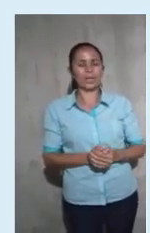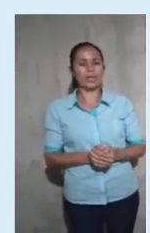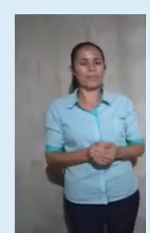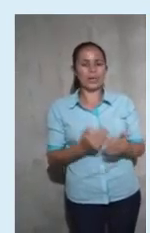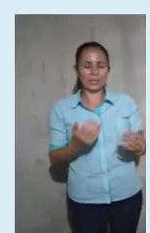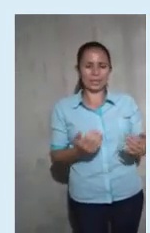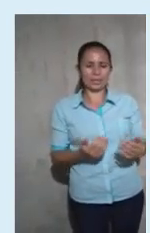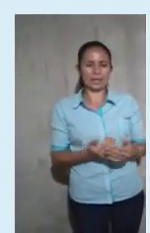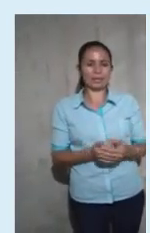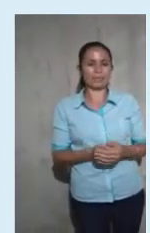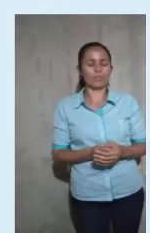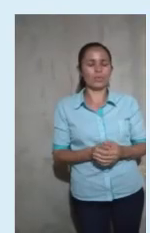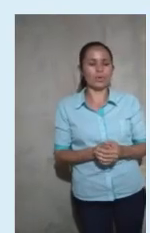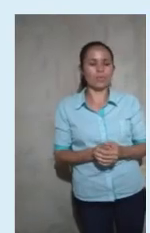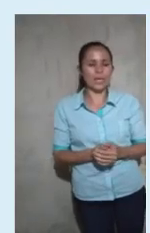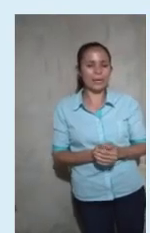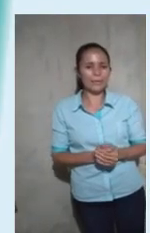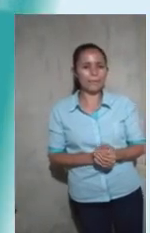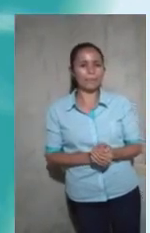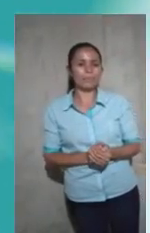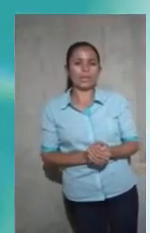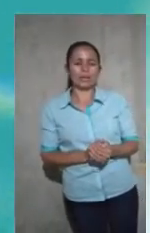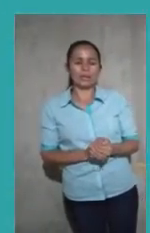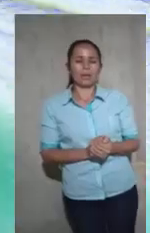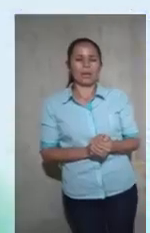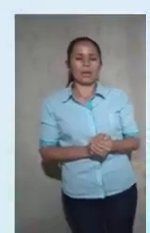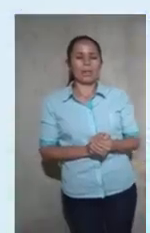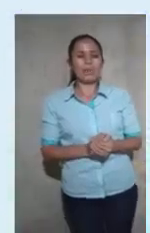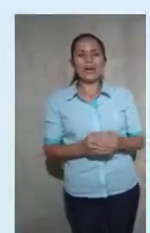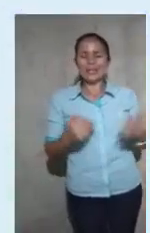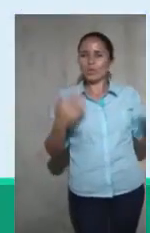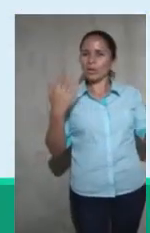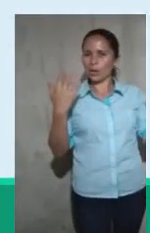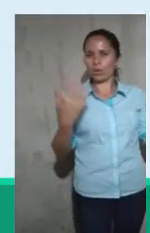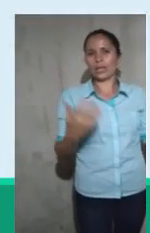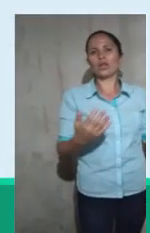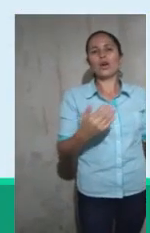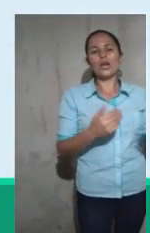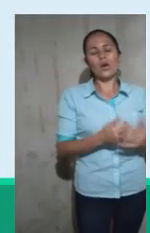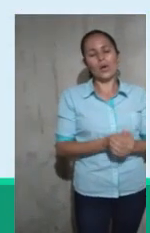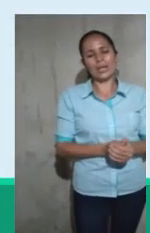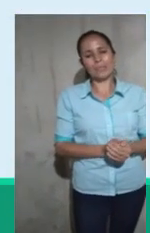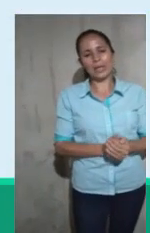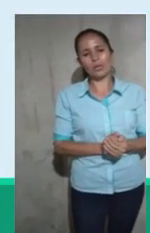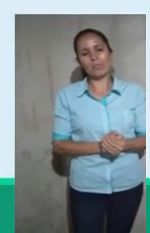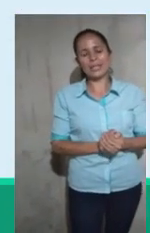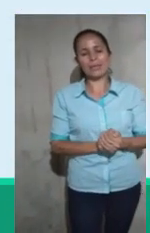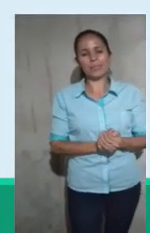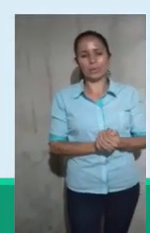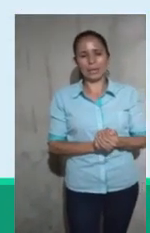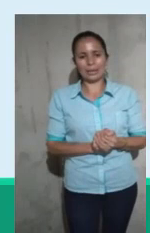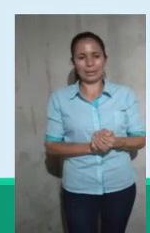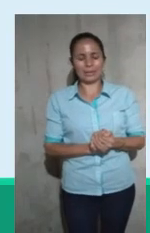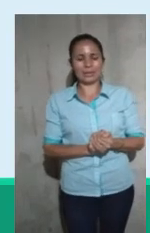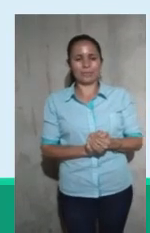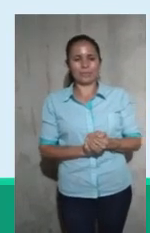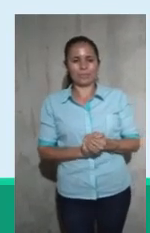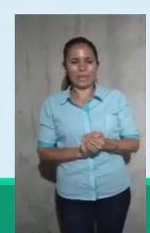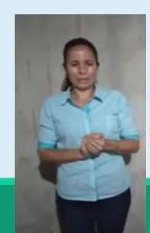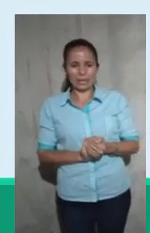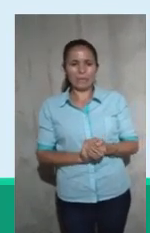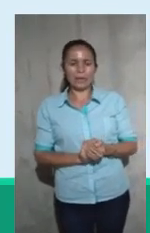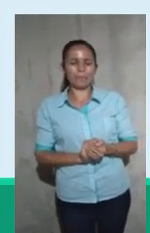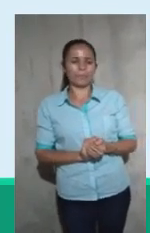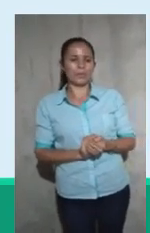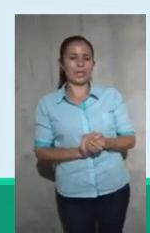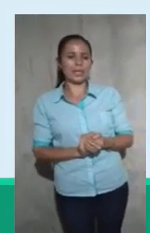clara y precisa. Muy bien. Vamos a hacer un recordatorio de los aspectos más importantes